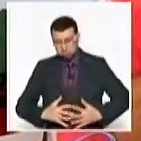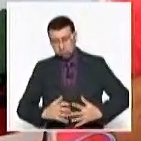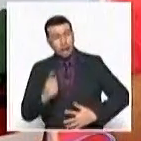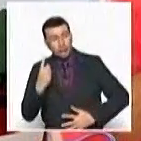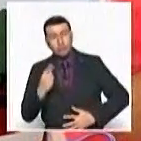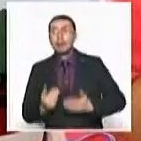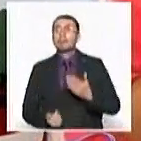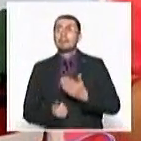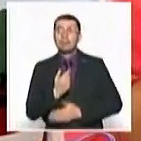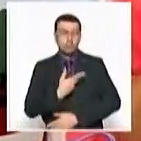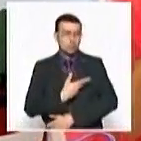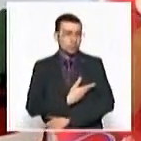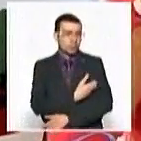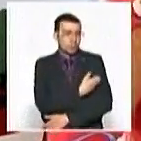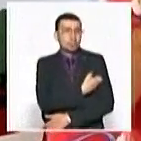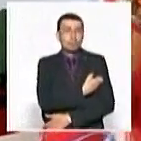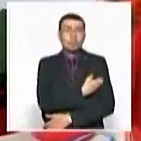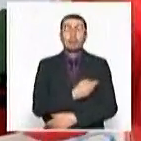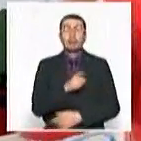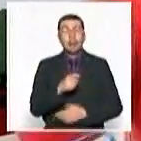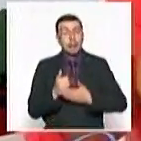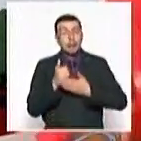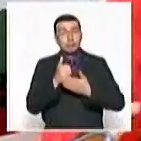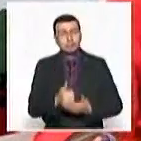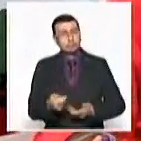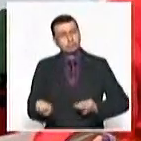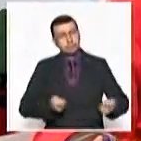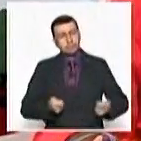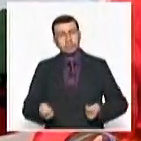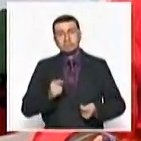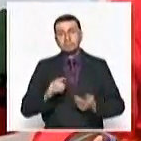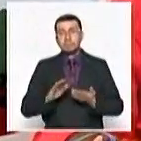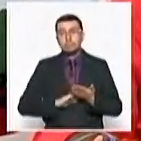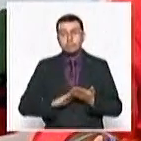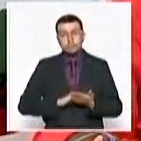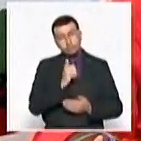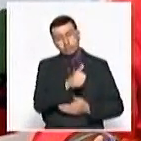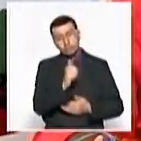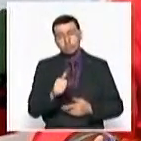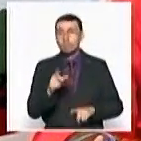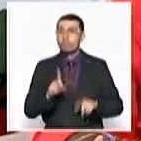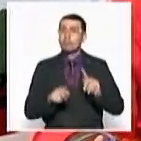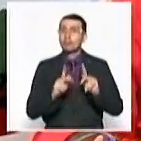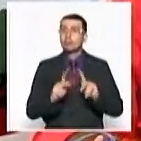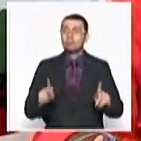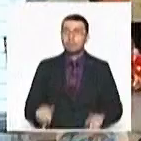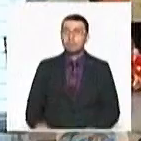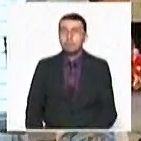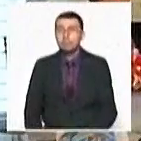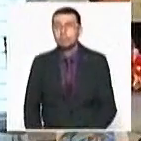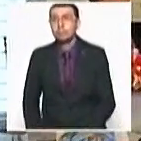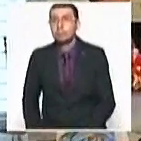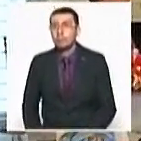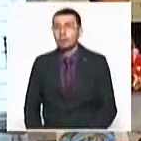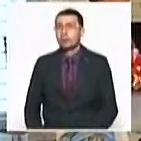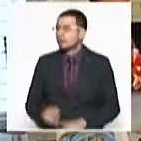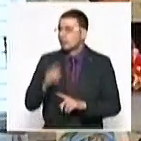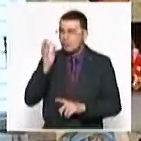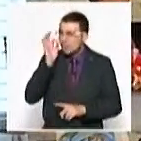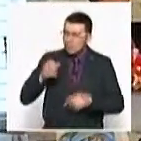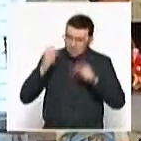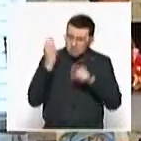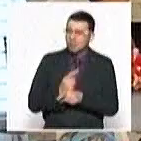vacunas para sensibilizar, hacer la vacuna y hacer el tratamiento a los pacientes. Bueno, puede que no sea el caso, yo voy a inventarme